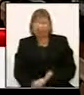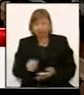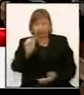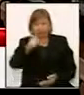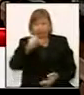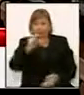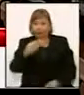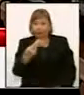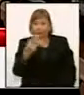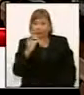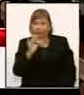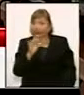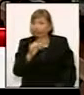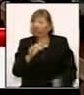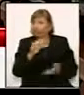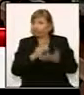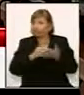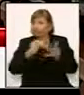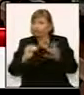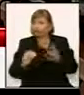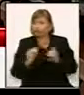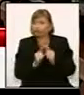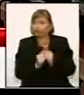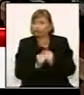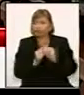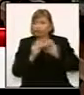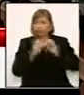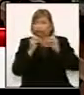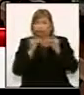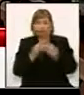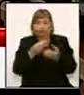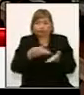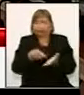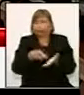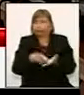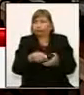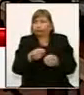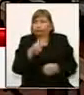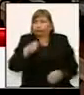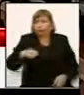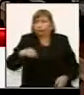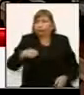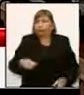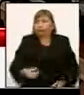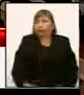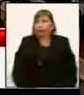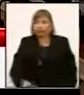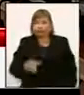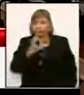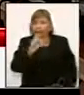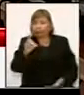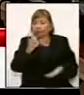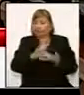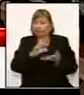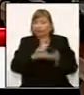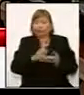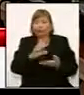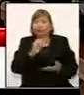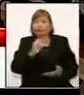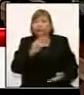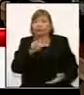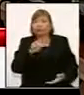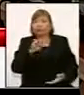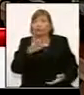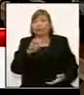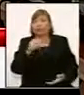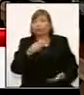el 2008 se hizo la desafectación con la ordenanza 1196. Lo hizo la Municipalidad de Lima. Hizo la zonificación para que